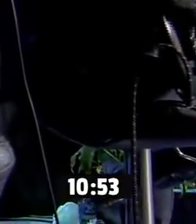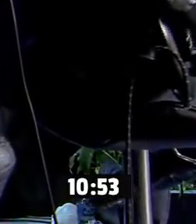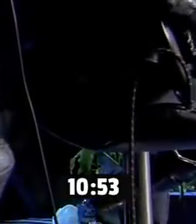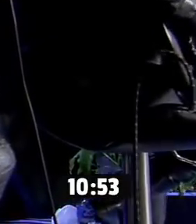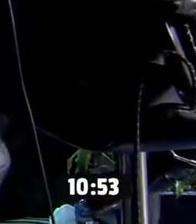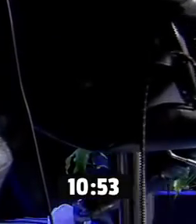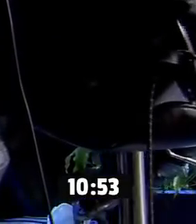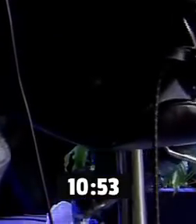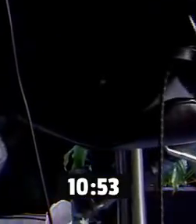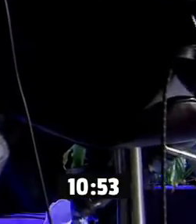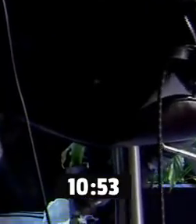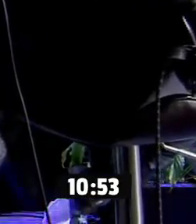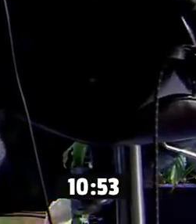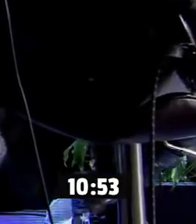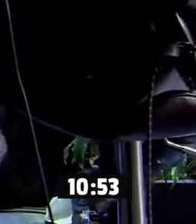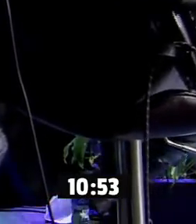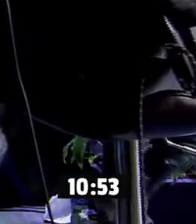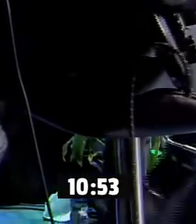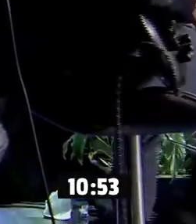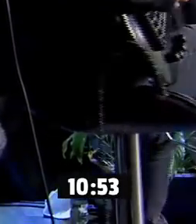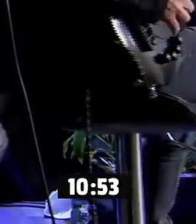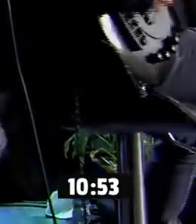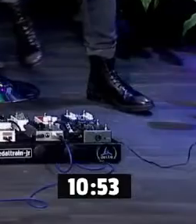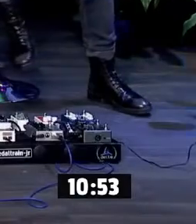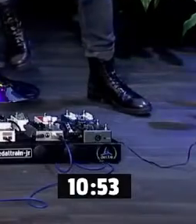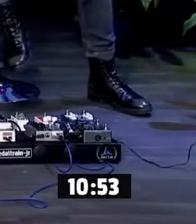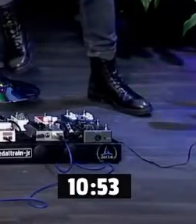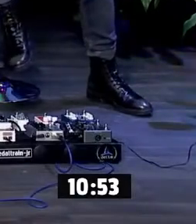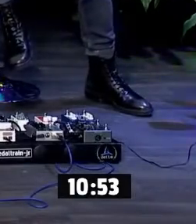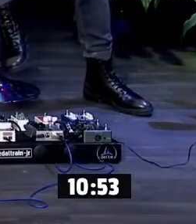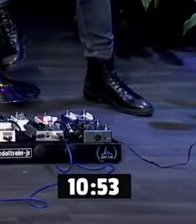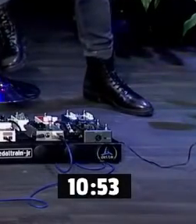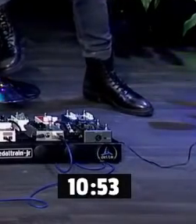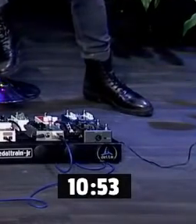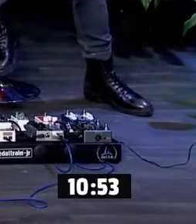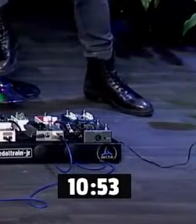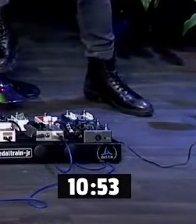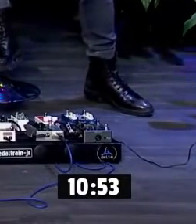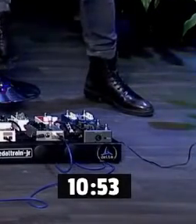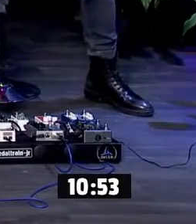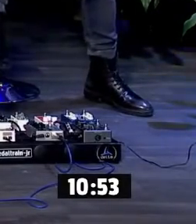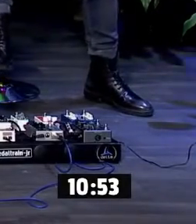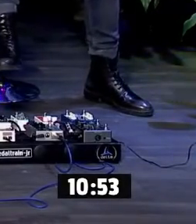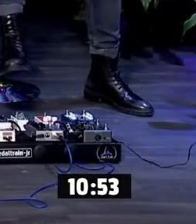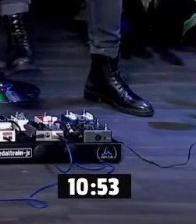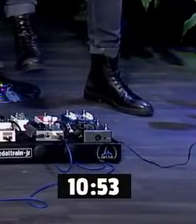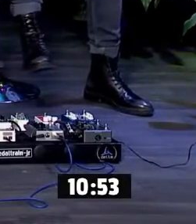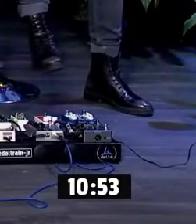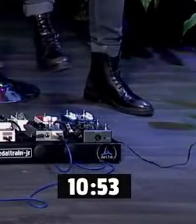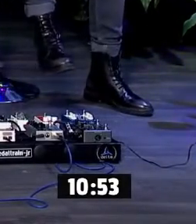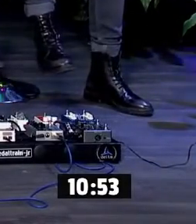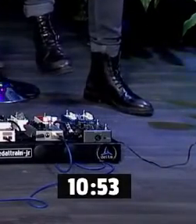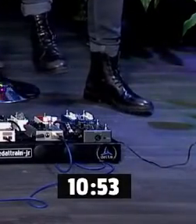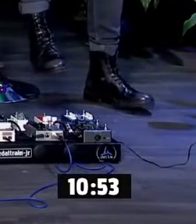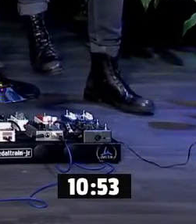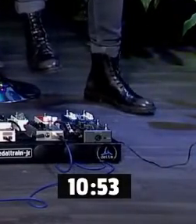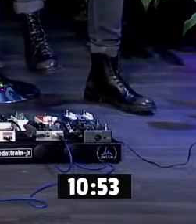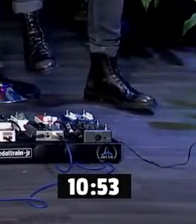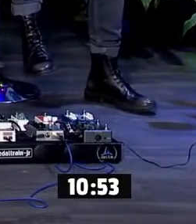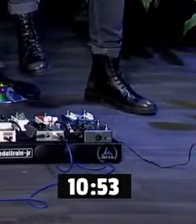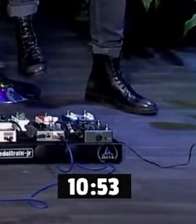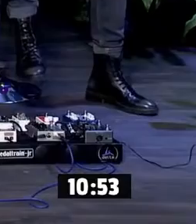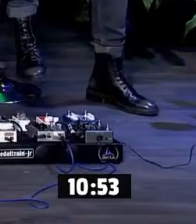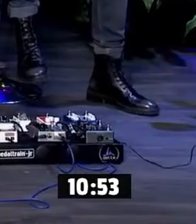Yo aquí estoy solo, tranquilo y en paz.